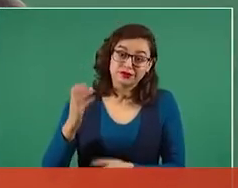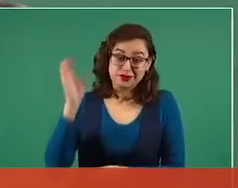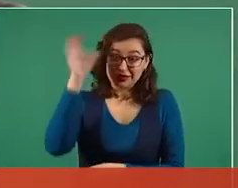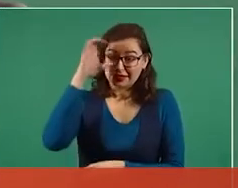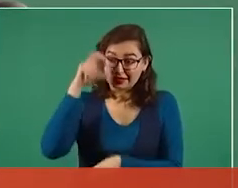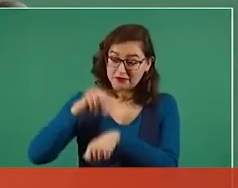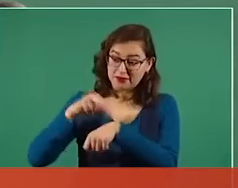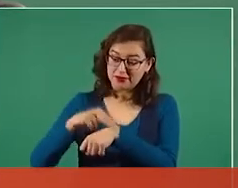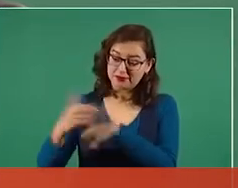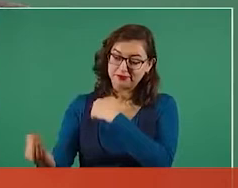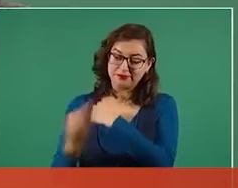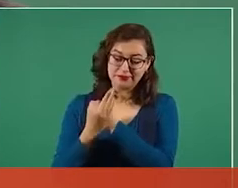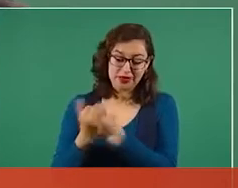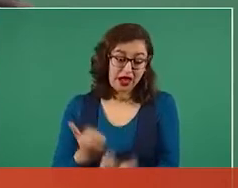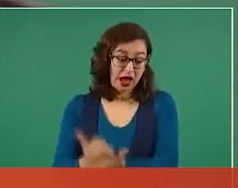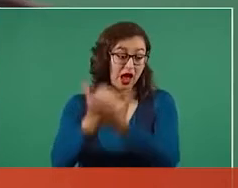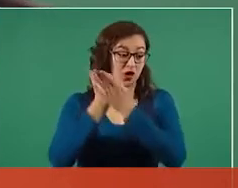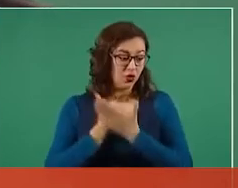ahora